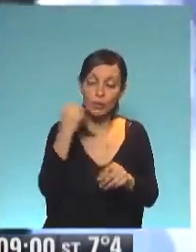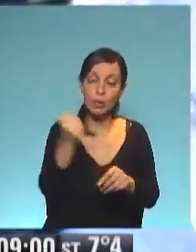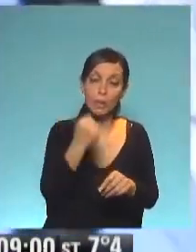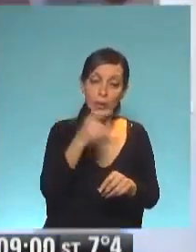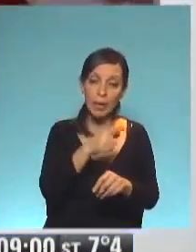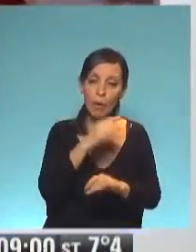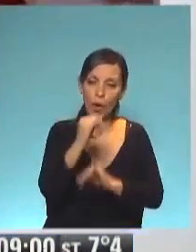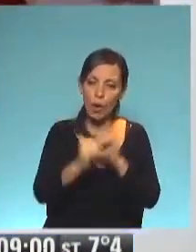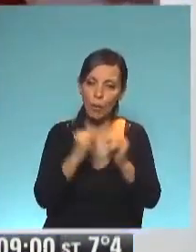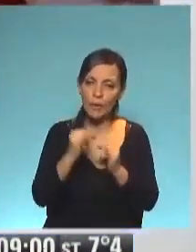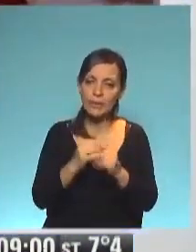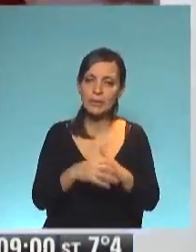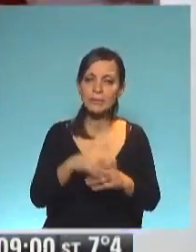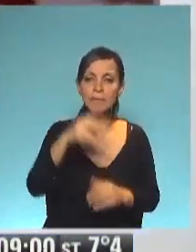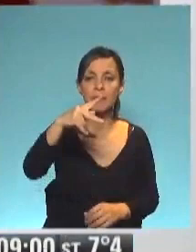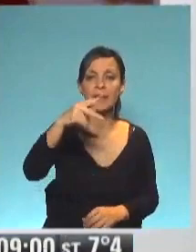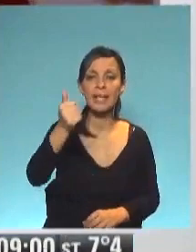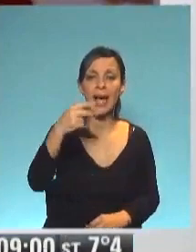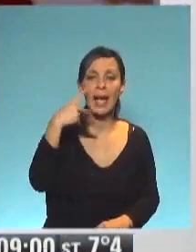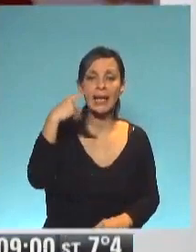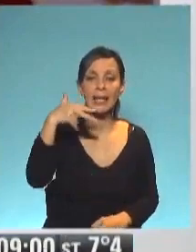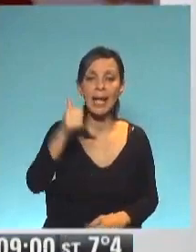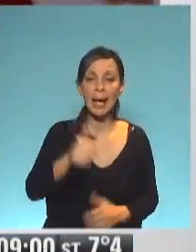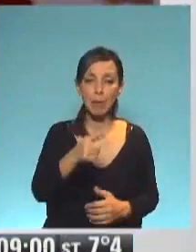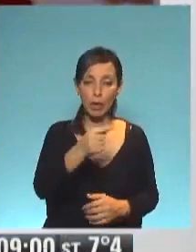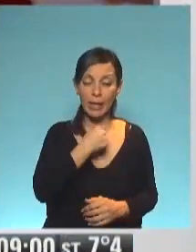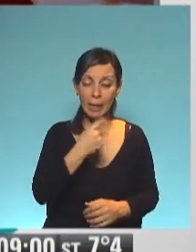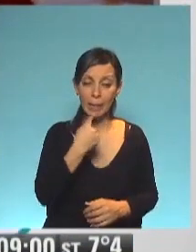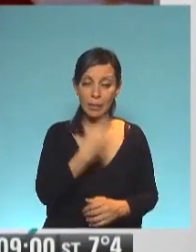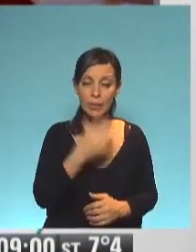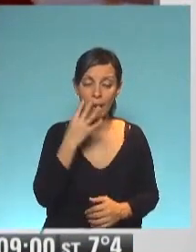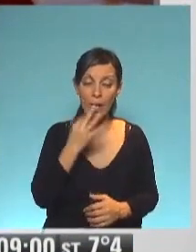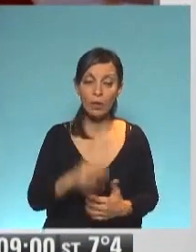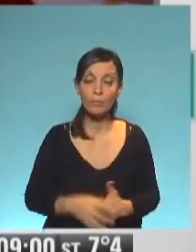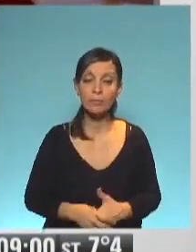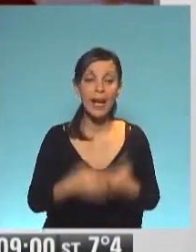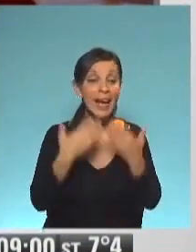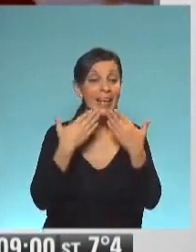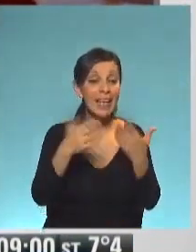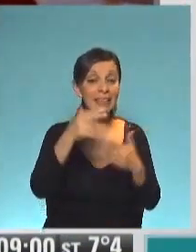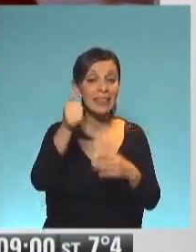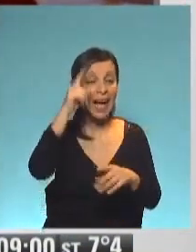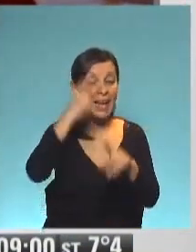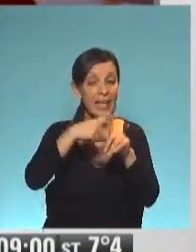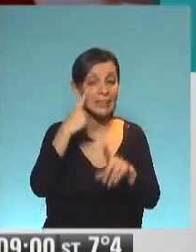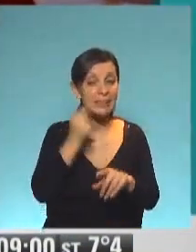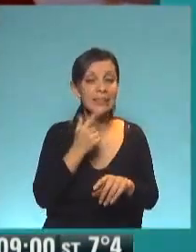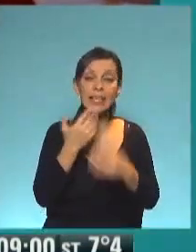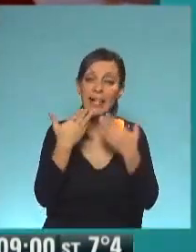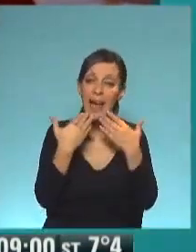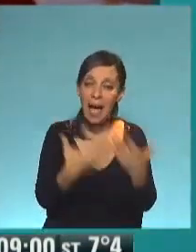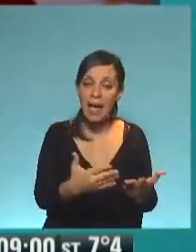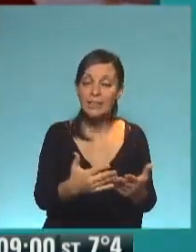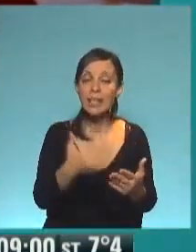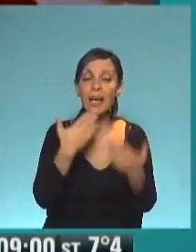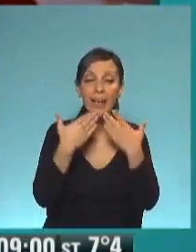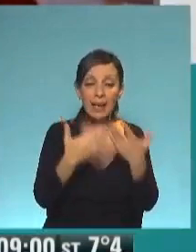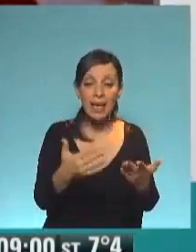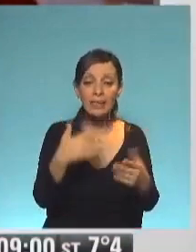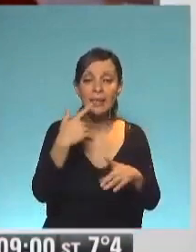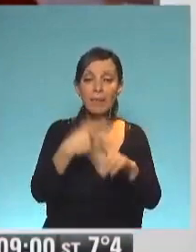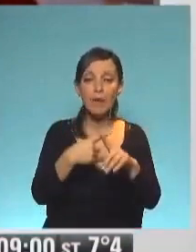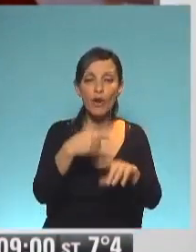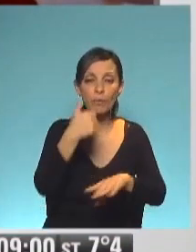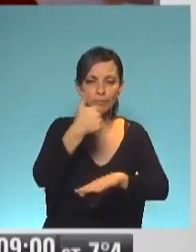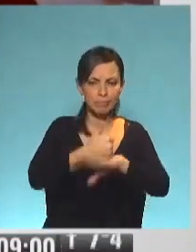primera persona. Karina, vos querías hacerle alguna consulta. Gracias, Alexis, gracias por estar ahí, por ponerte